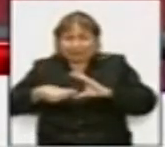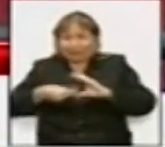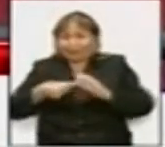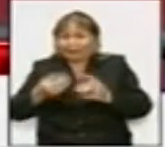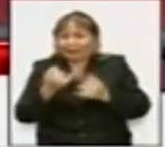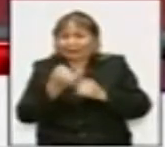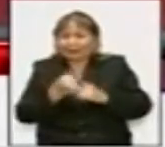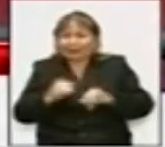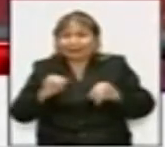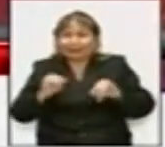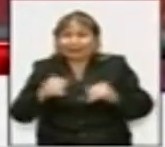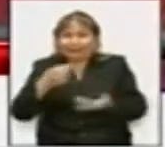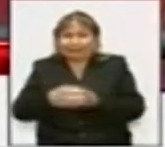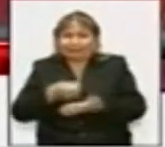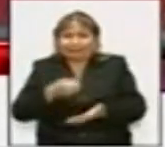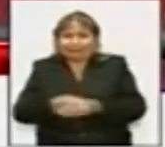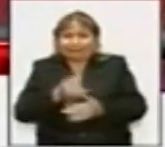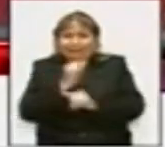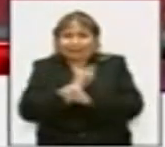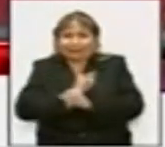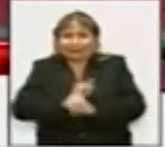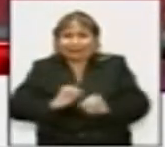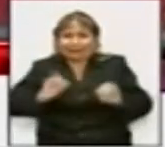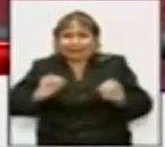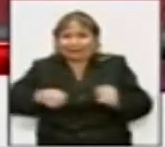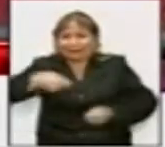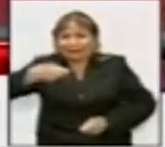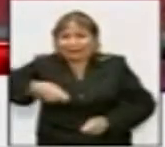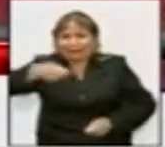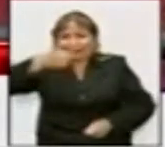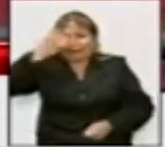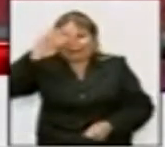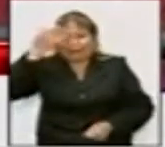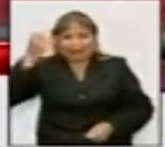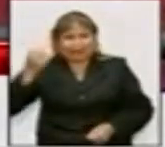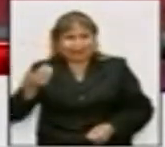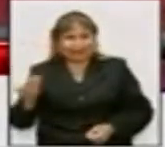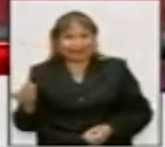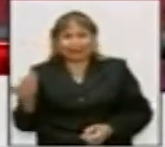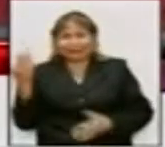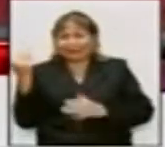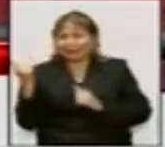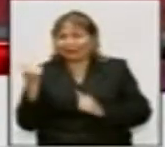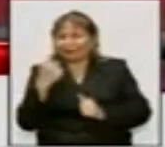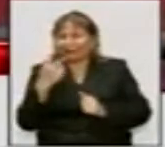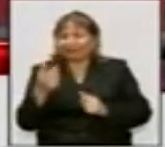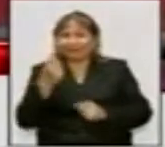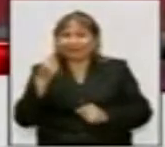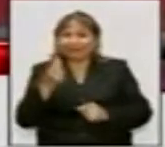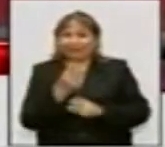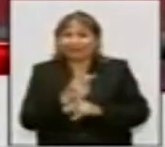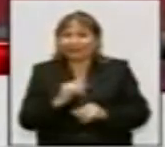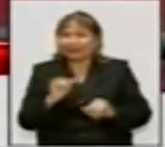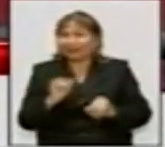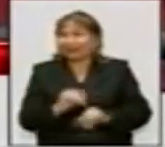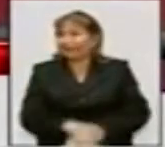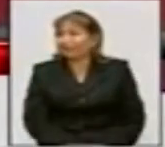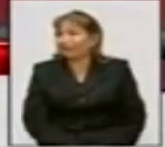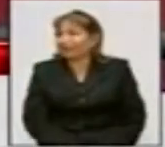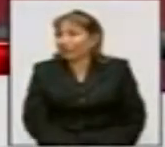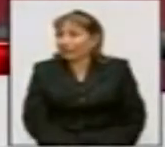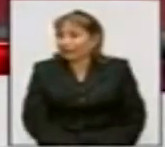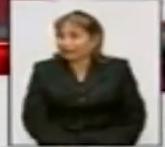independencia tuvo que parar nosotros por la independencia indemnizar españa por independencia de saber ganar la guerra legal tras el caso